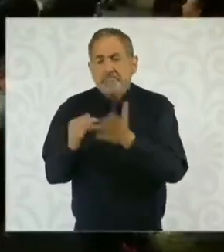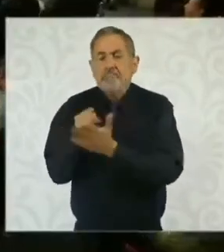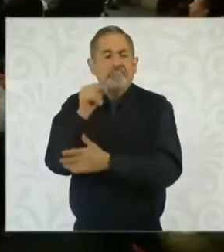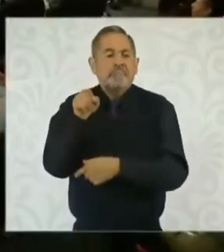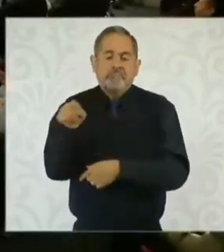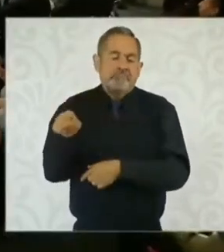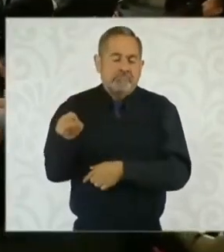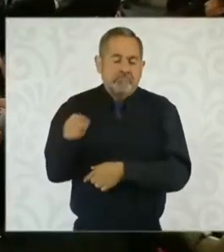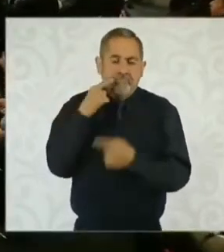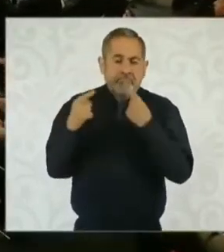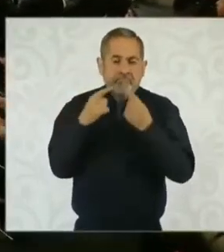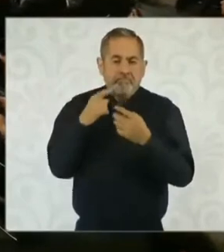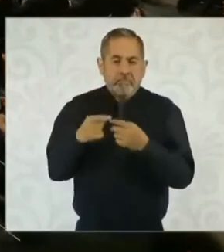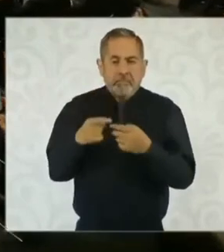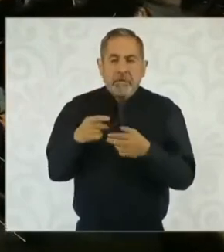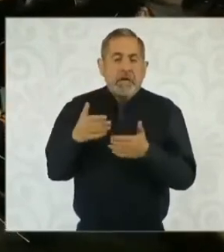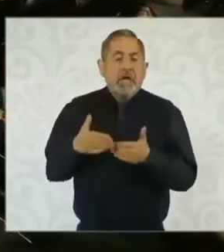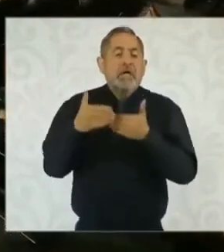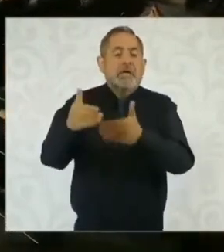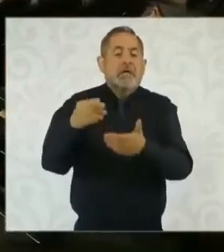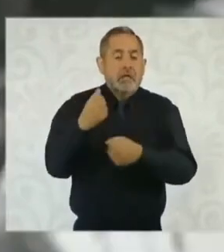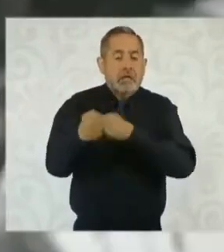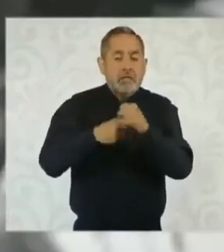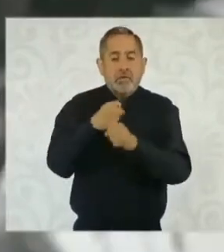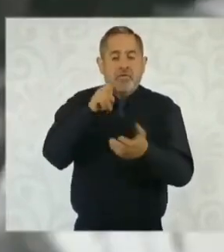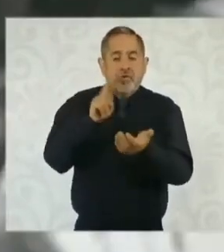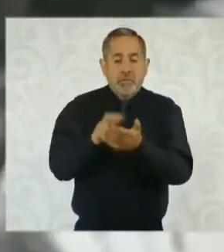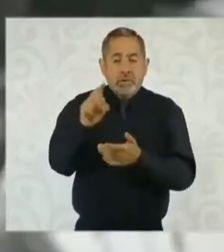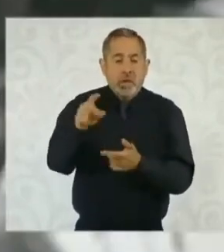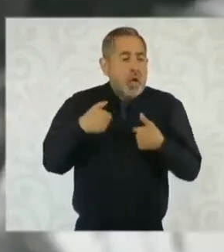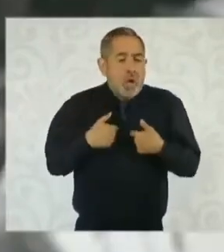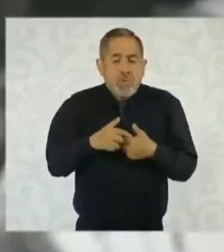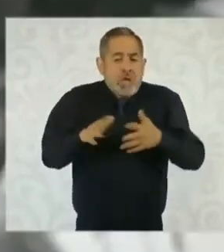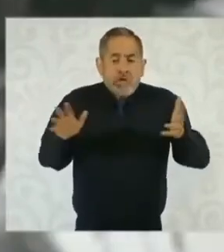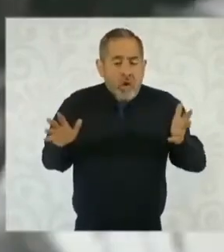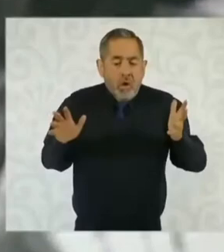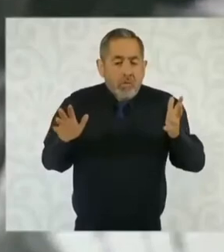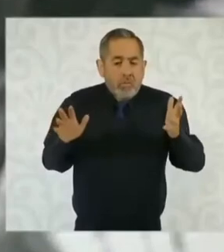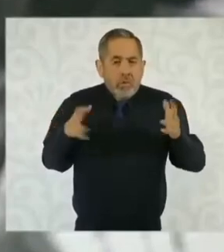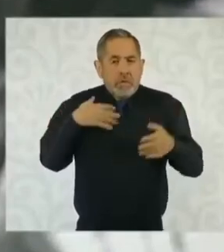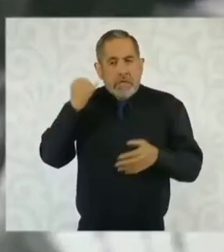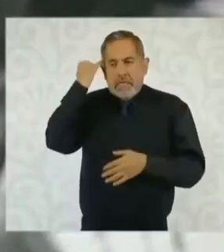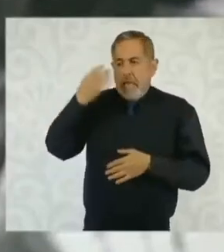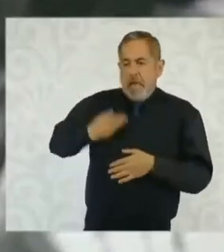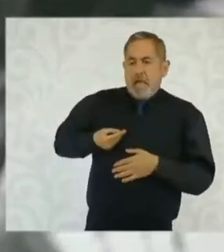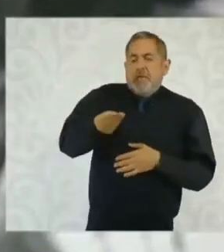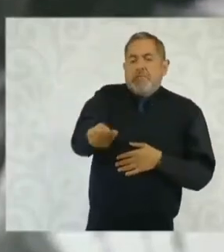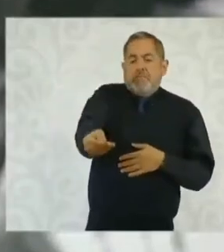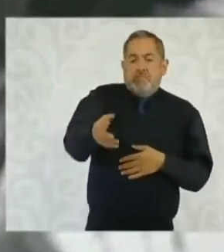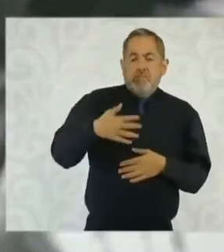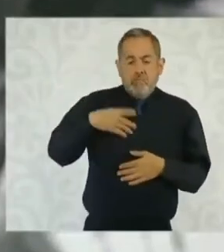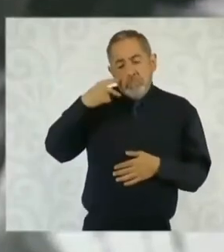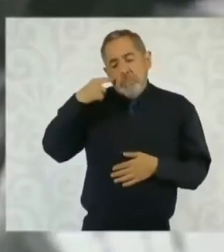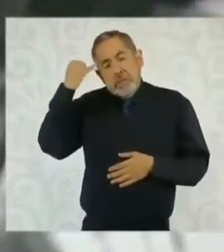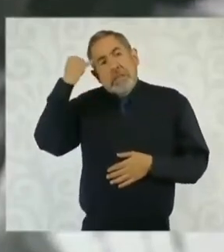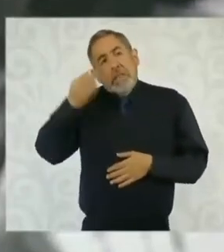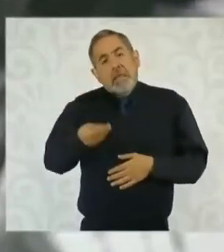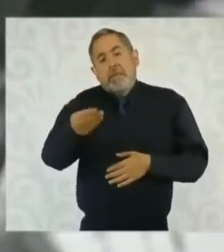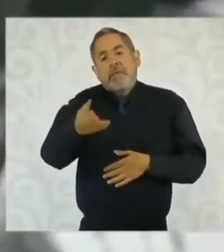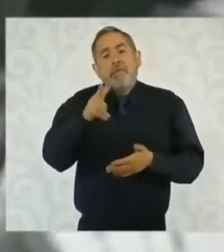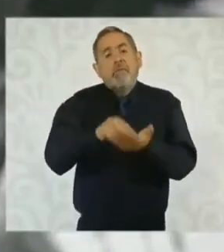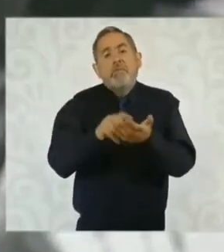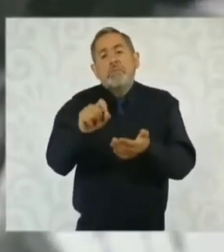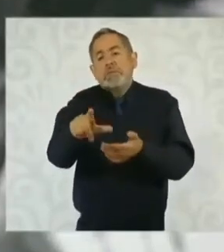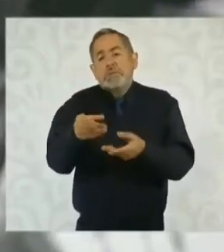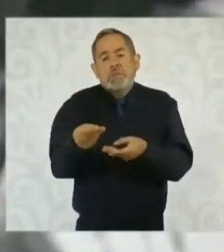decisión de que se fuera al 2030. Yo ya ni participé en eso, yo dije, a ver, yo envío la iniciativa, desde mi punto de vista debe ser desde